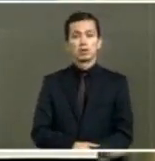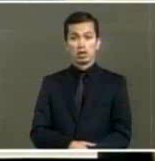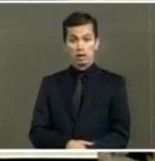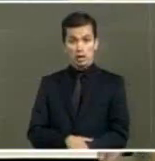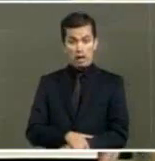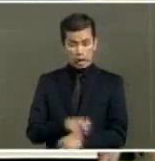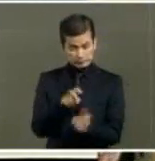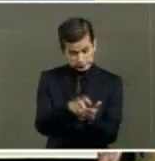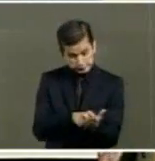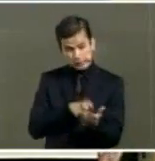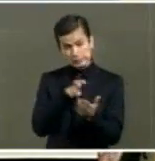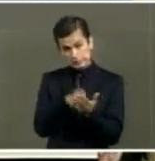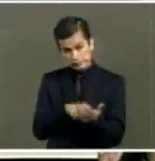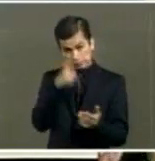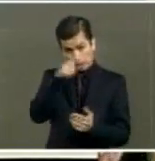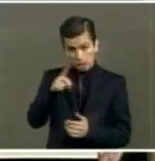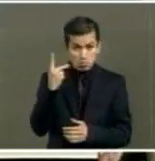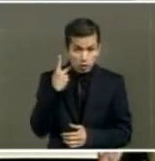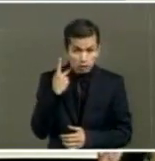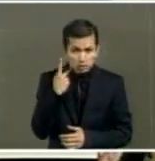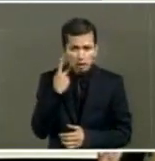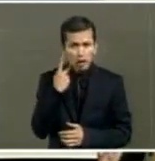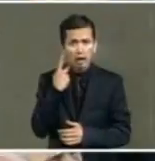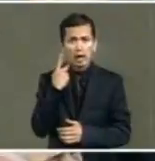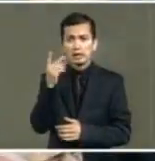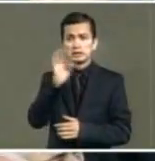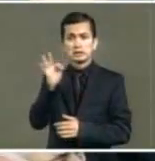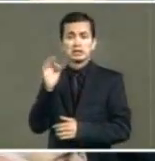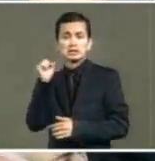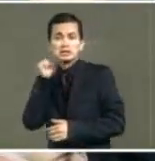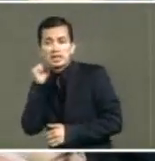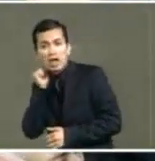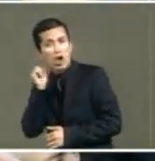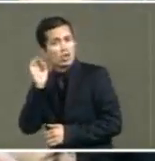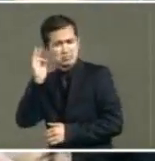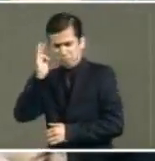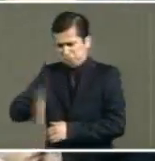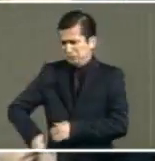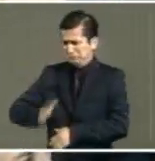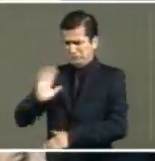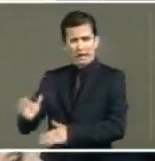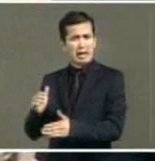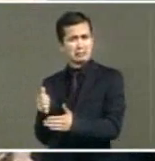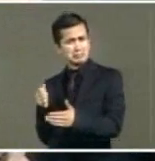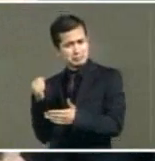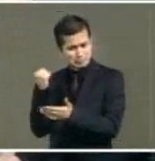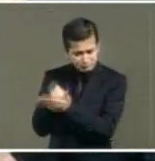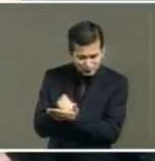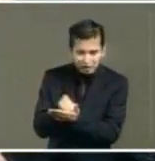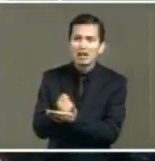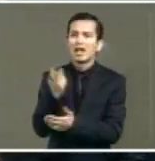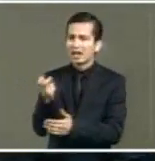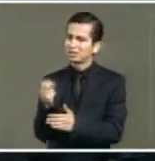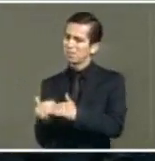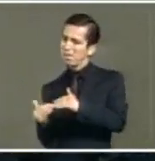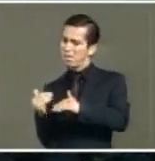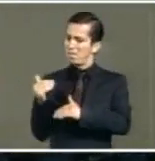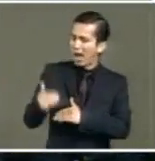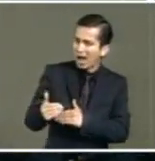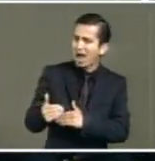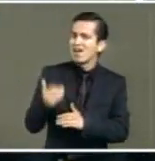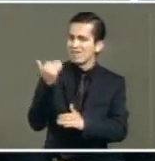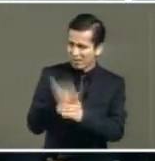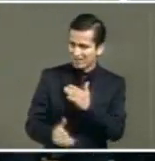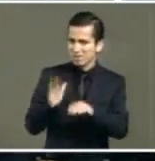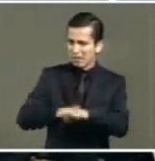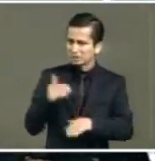política, ya aprobada por el Senado de la República, es un paso de los muchos que debemos dar para construir un sistema